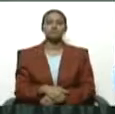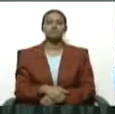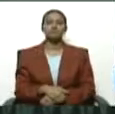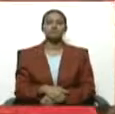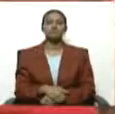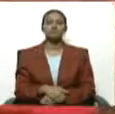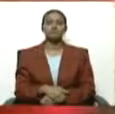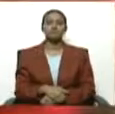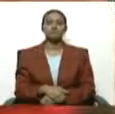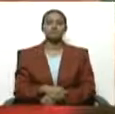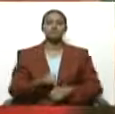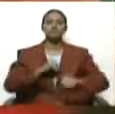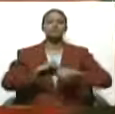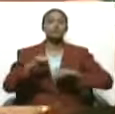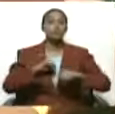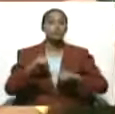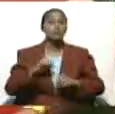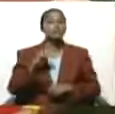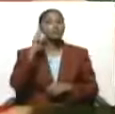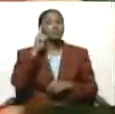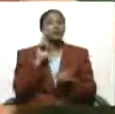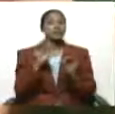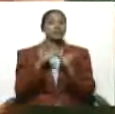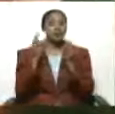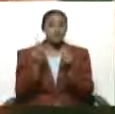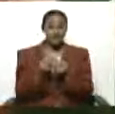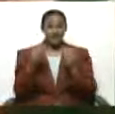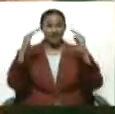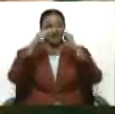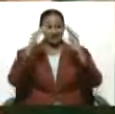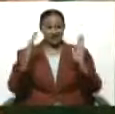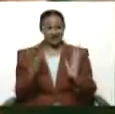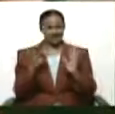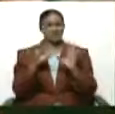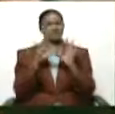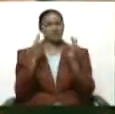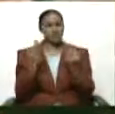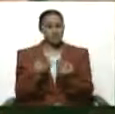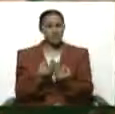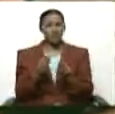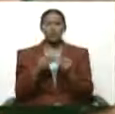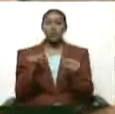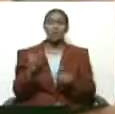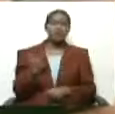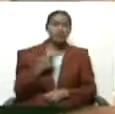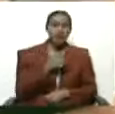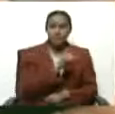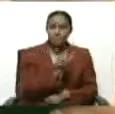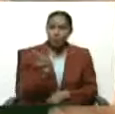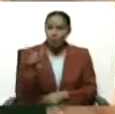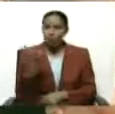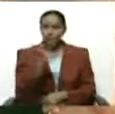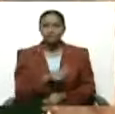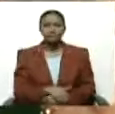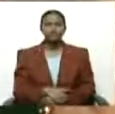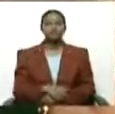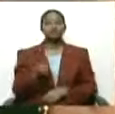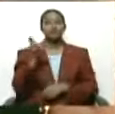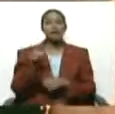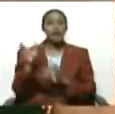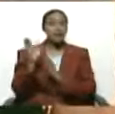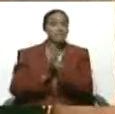Movimiento Bolivariano de Familia, Hogares de la Patria, Transporte Multimodal,